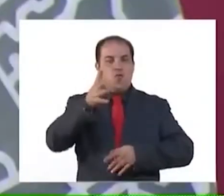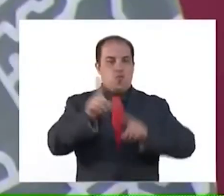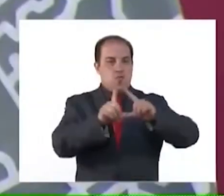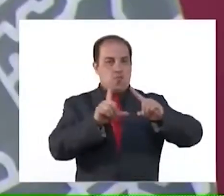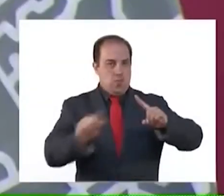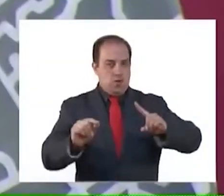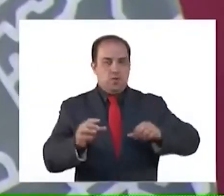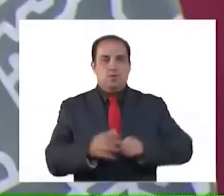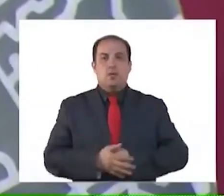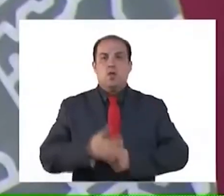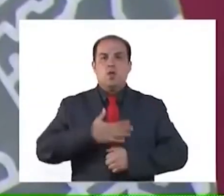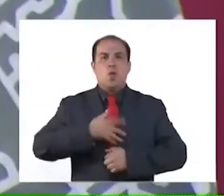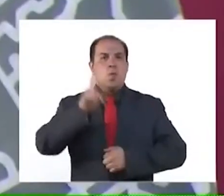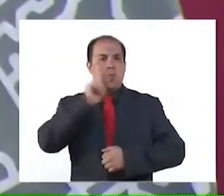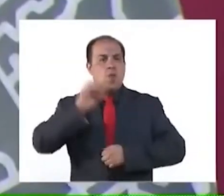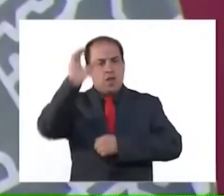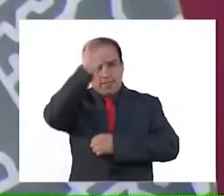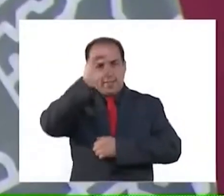Soy científica,